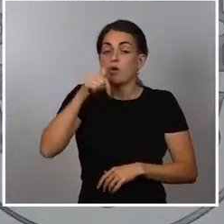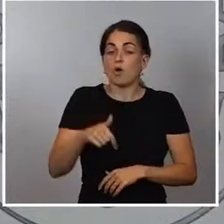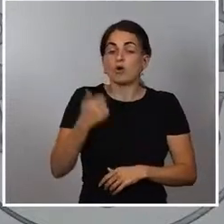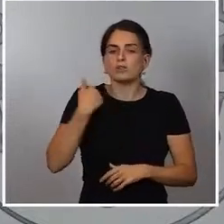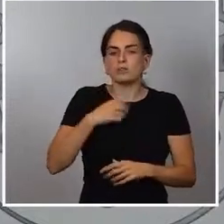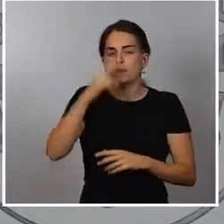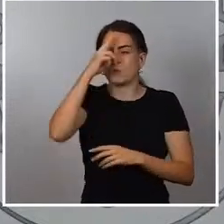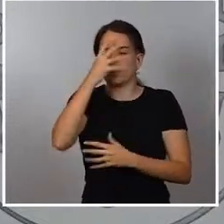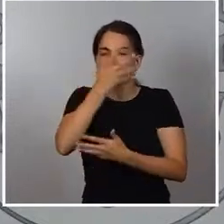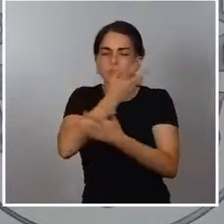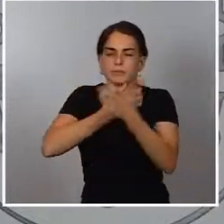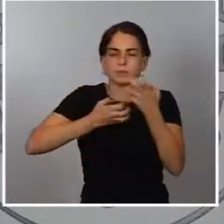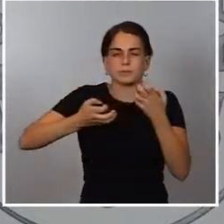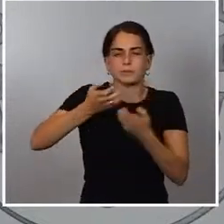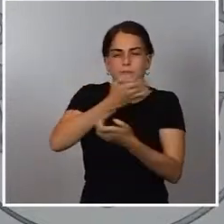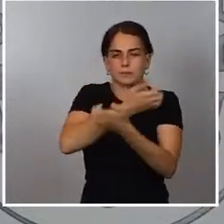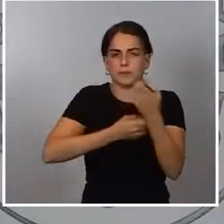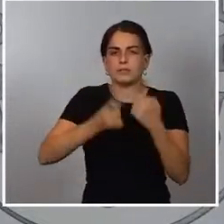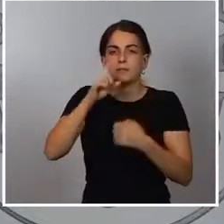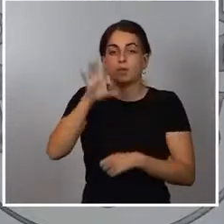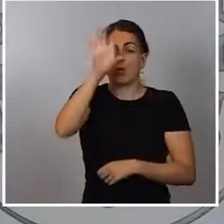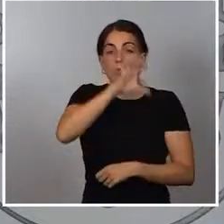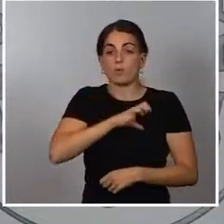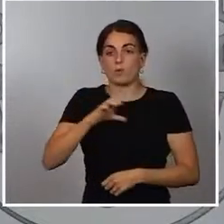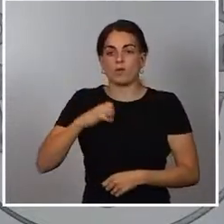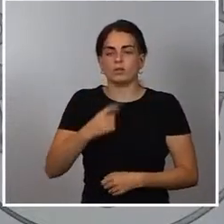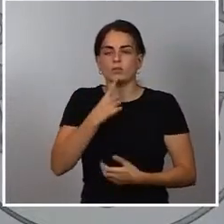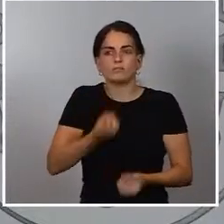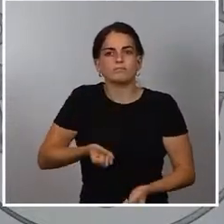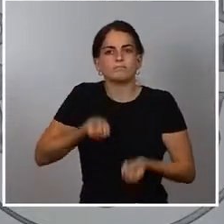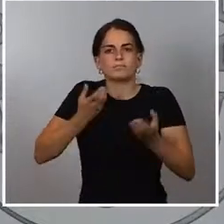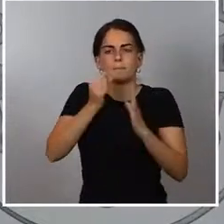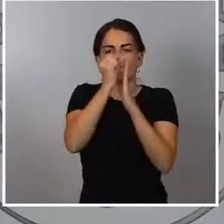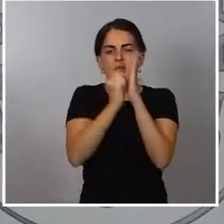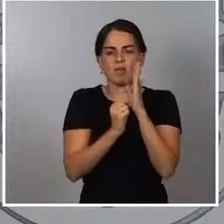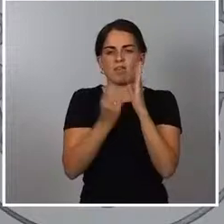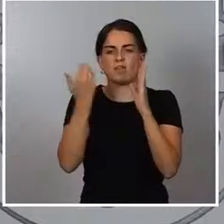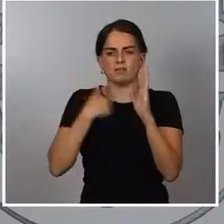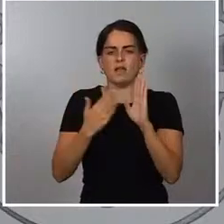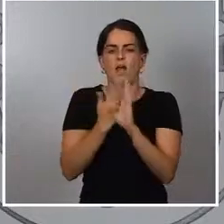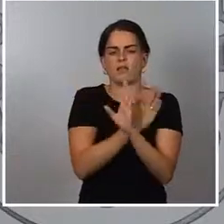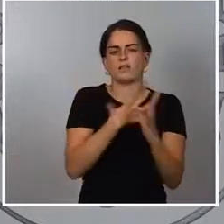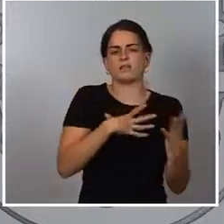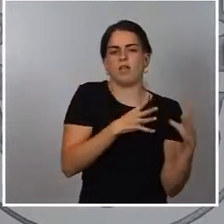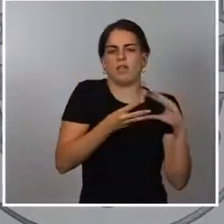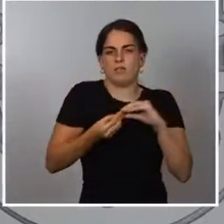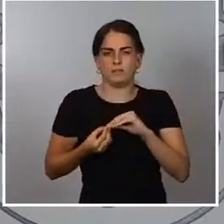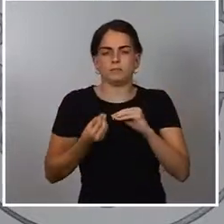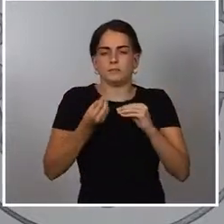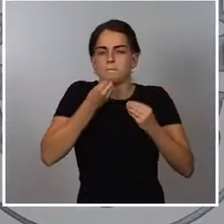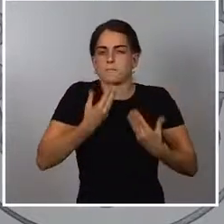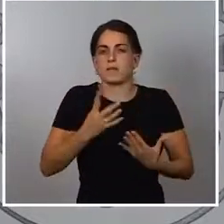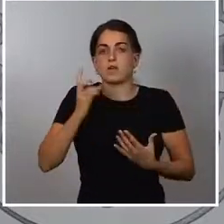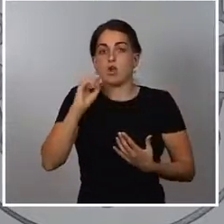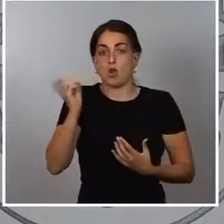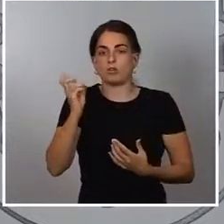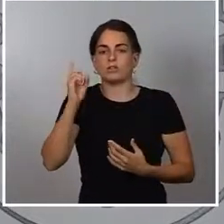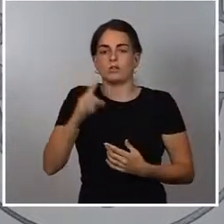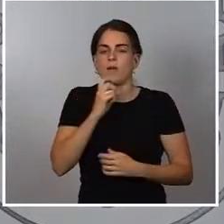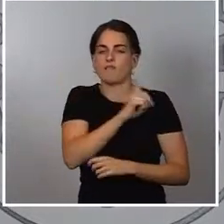también en las comunidades autónomas han puesto de manifiesto las medidas algunas que ya han tomado y otras que van a tomar